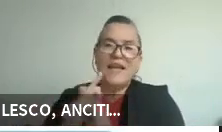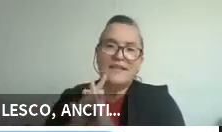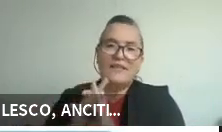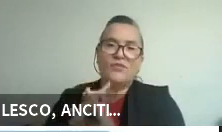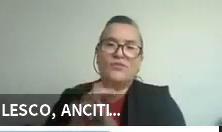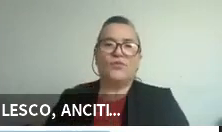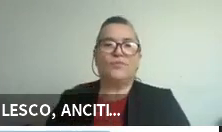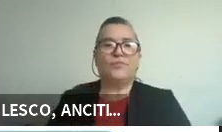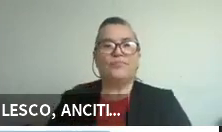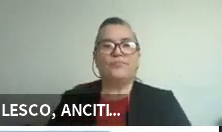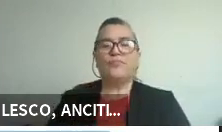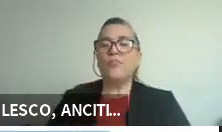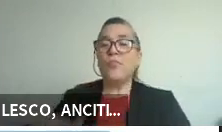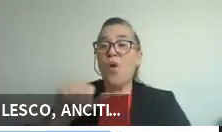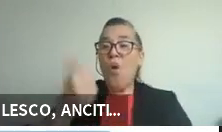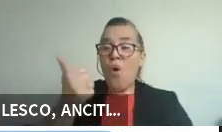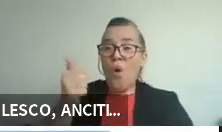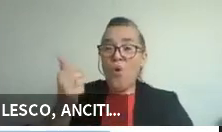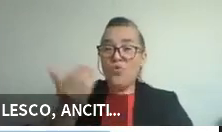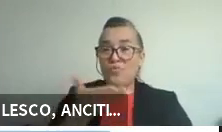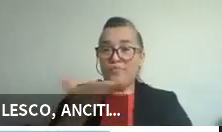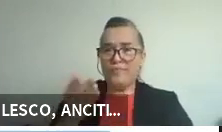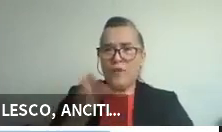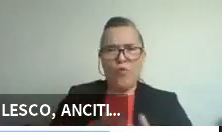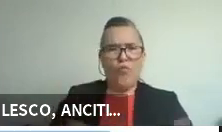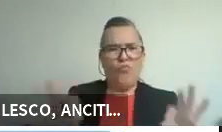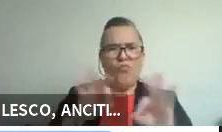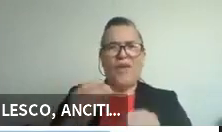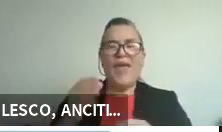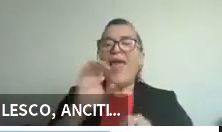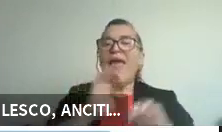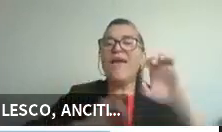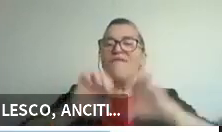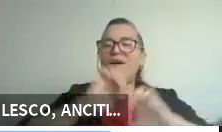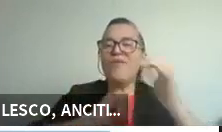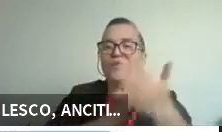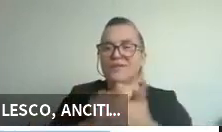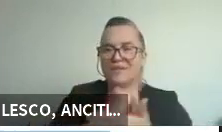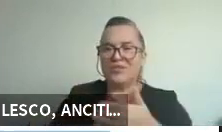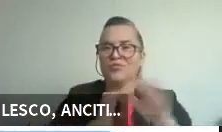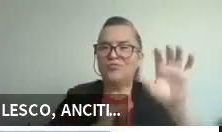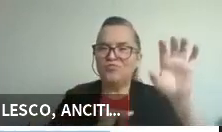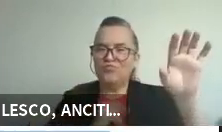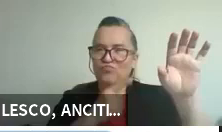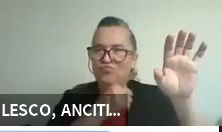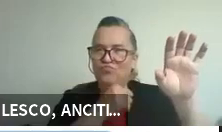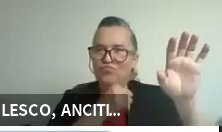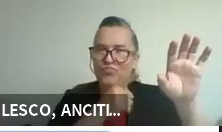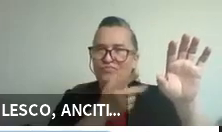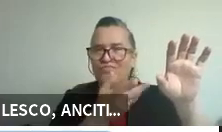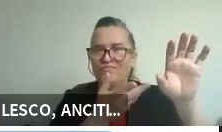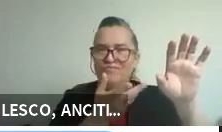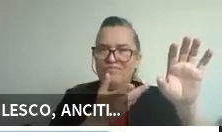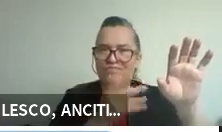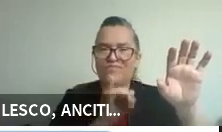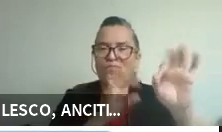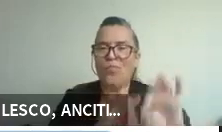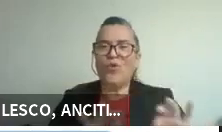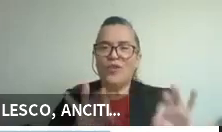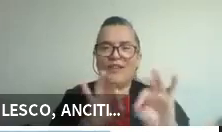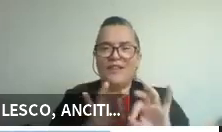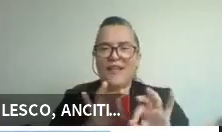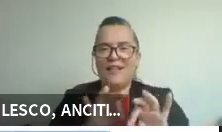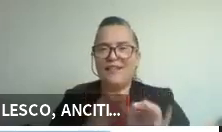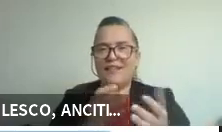otro elemento fundamental es por supuesto la evaluación de la investigación un tema muy traído y llevado pero que vale la pena y